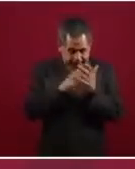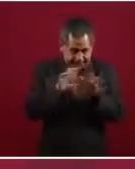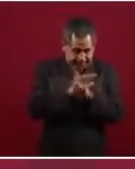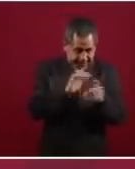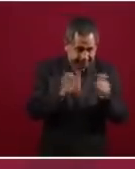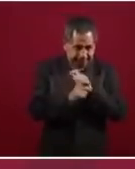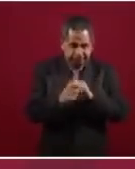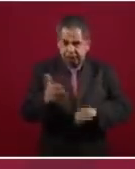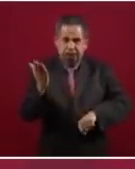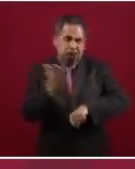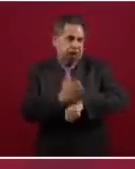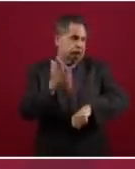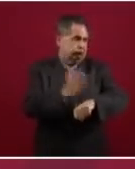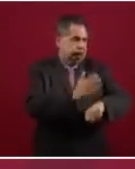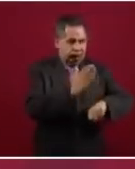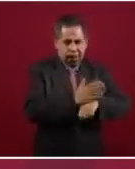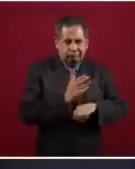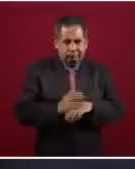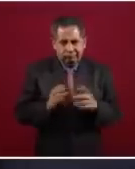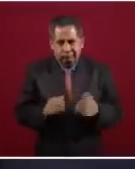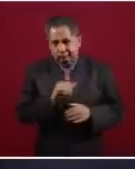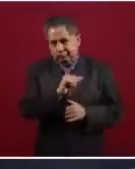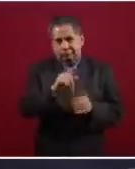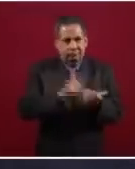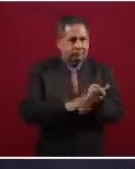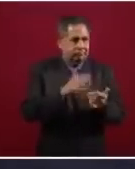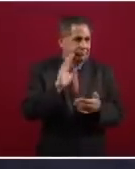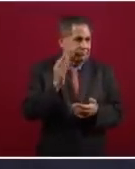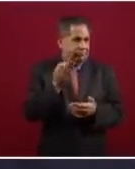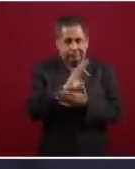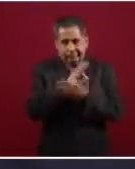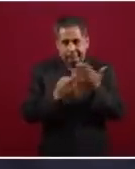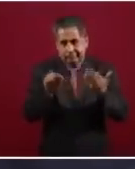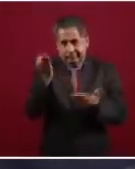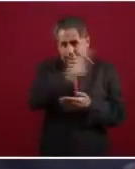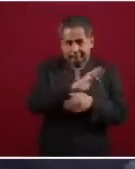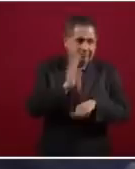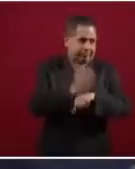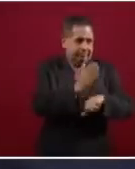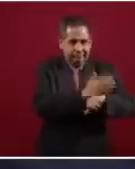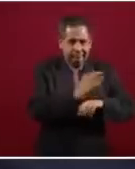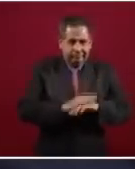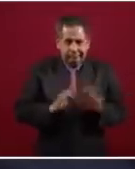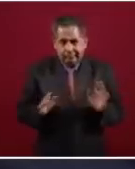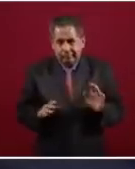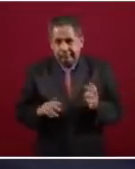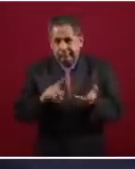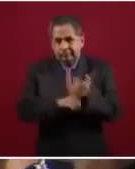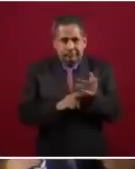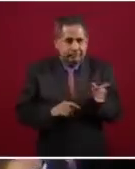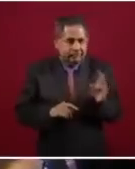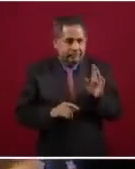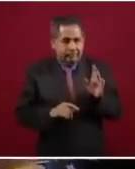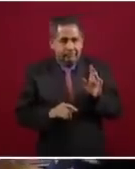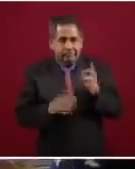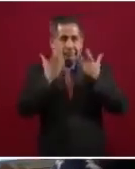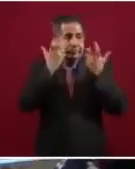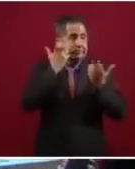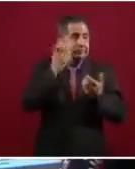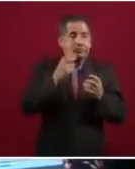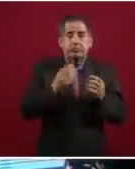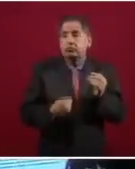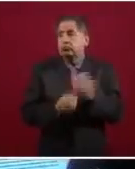para castigar a los que falsifican factura o son capaces de constituir